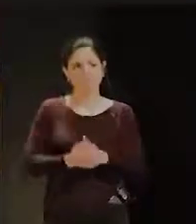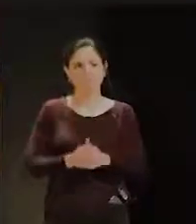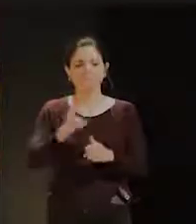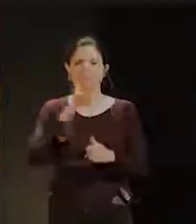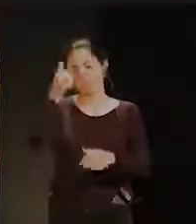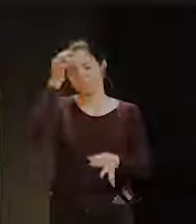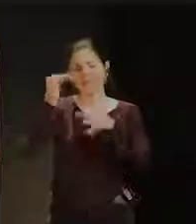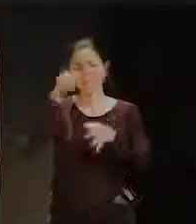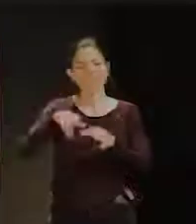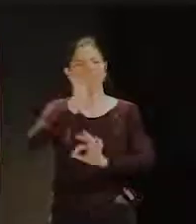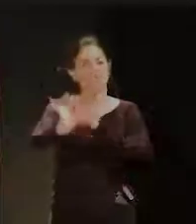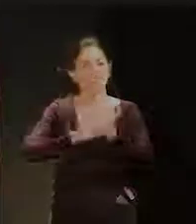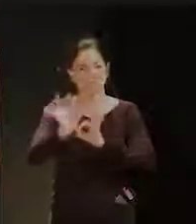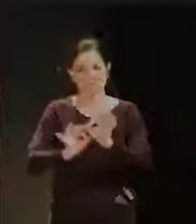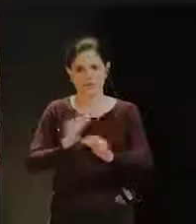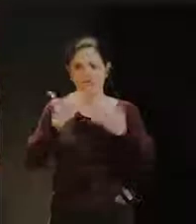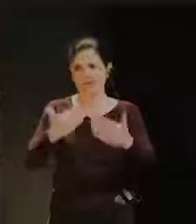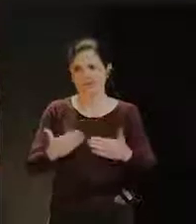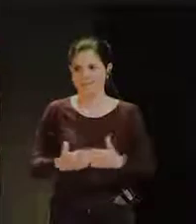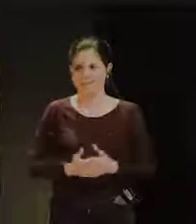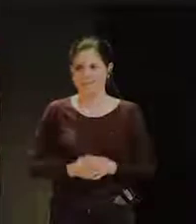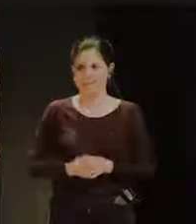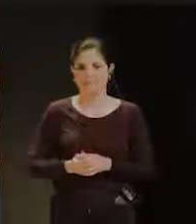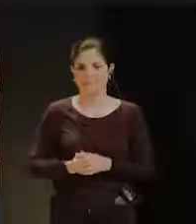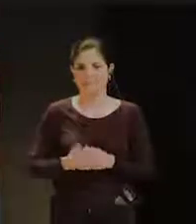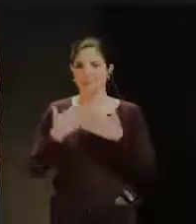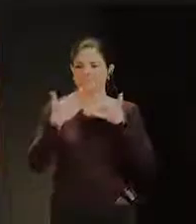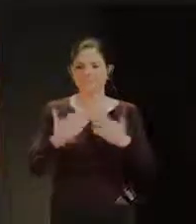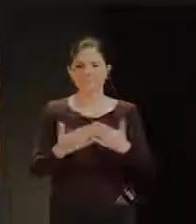con más detalles sobre la organización. Gracias.